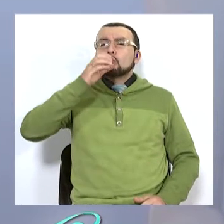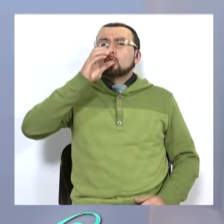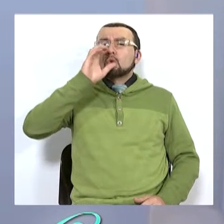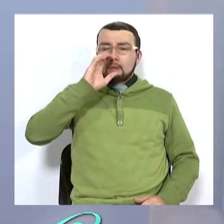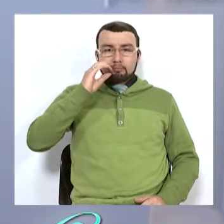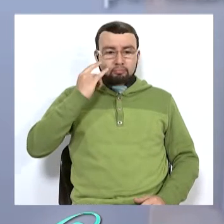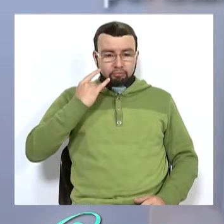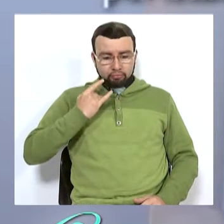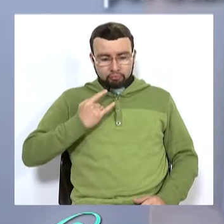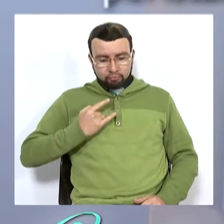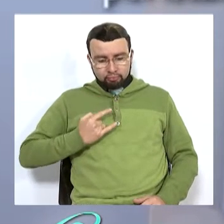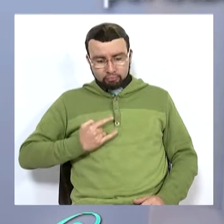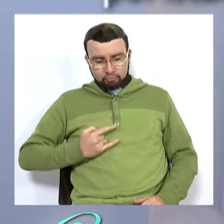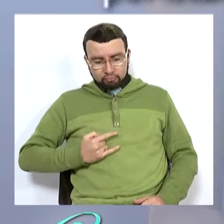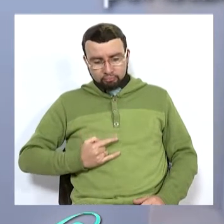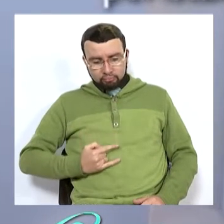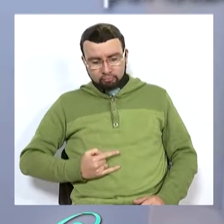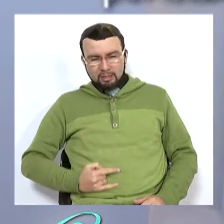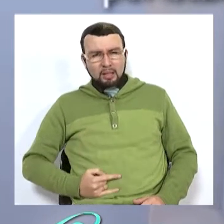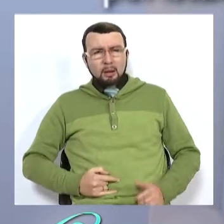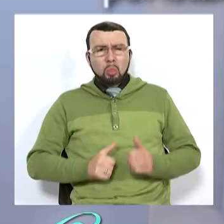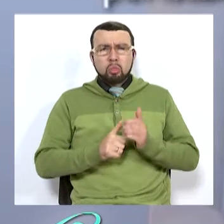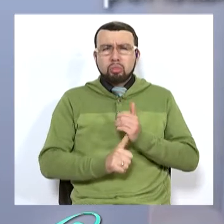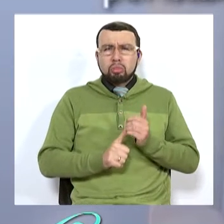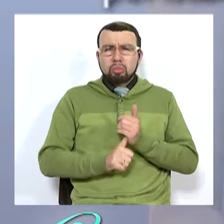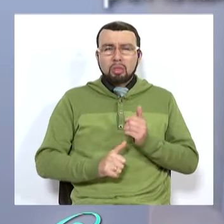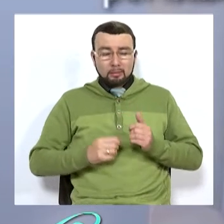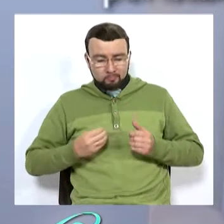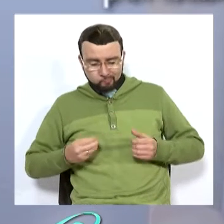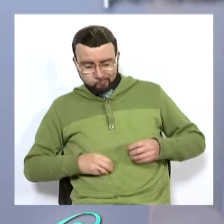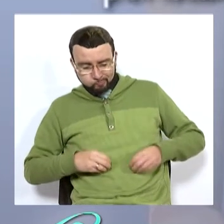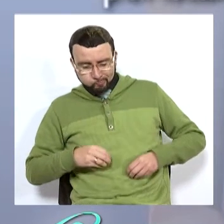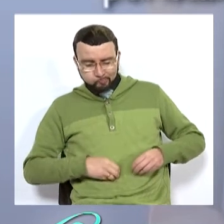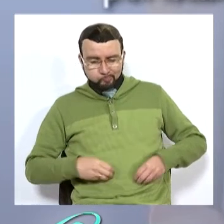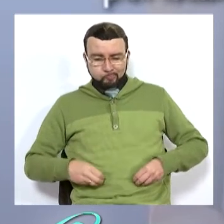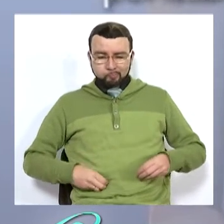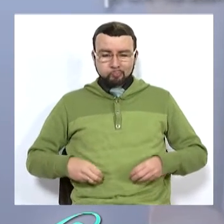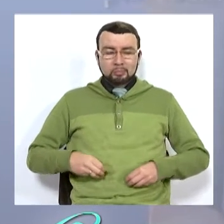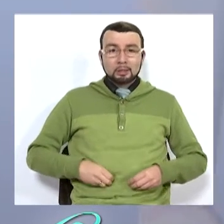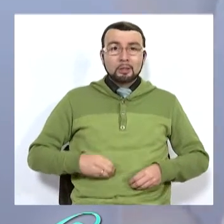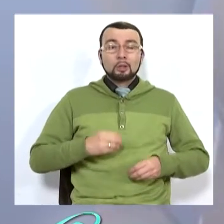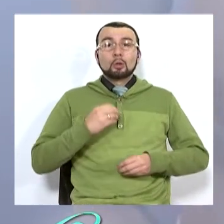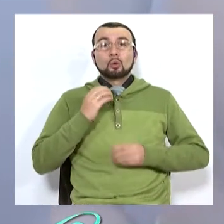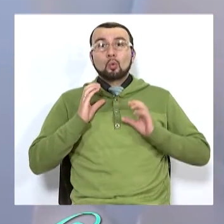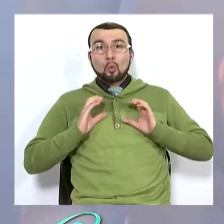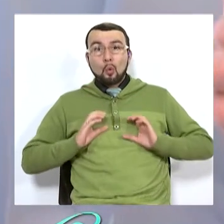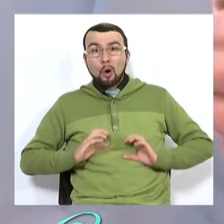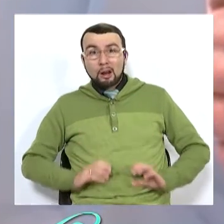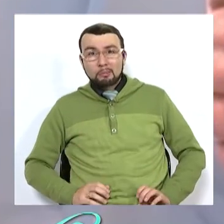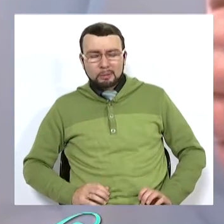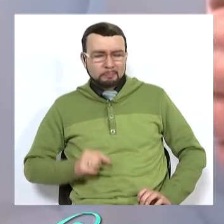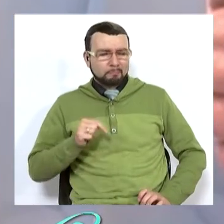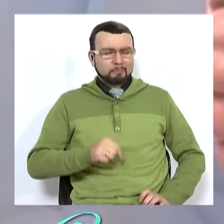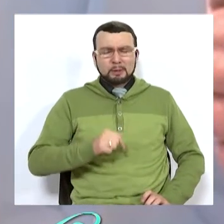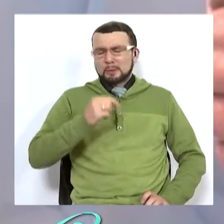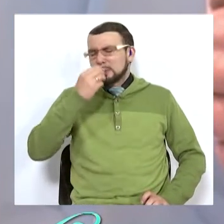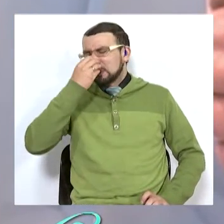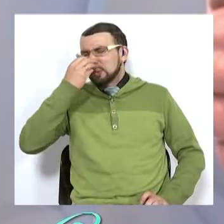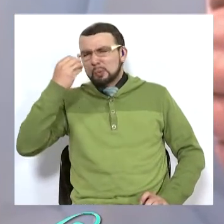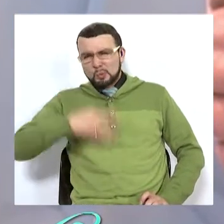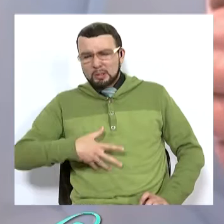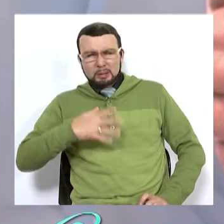través de todas esas heces concentradas y, como dice un autor, nuestro cuerpo se vuelve en una aromática de materia